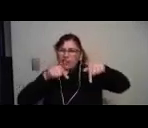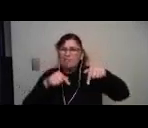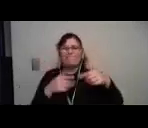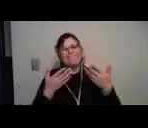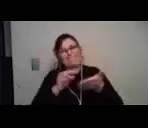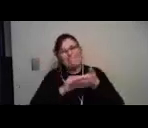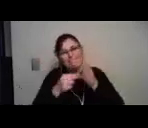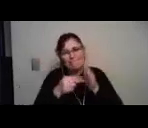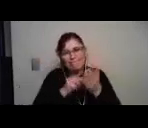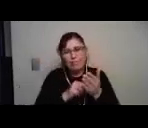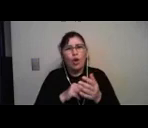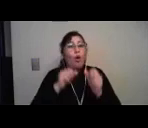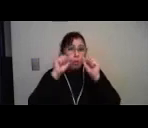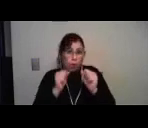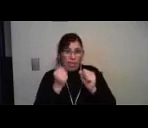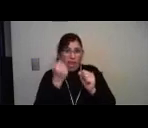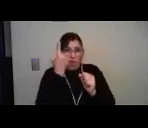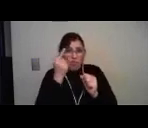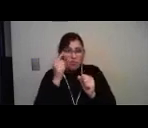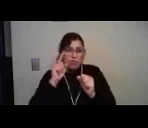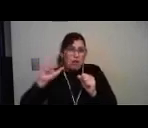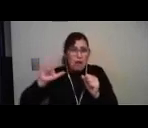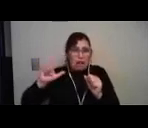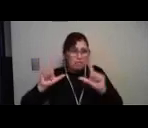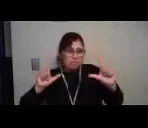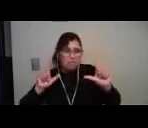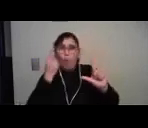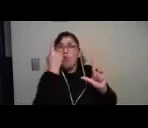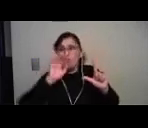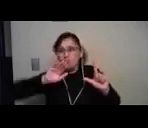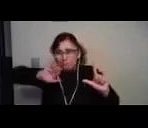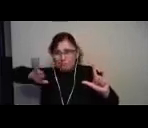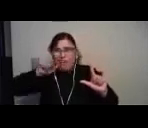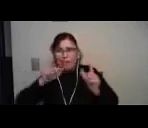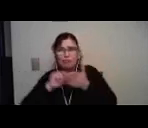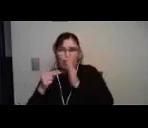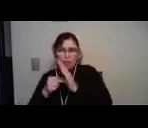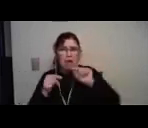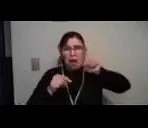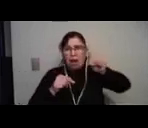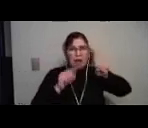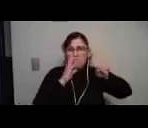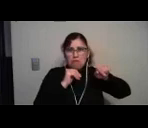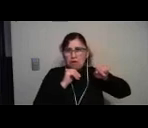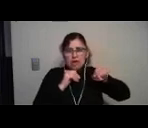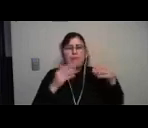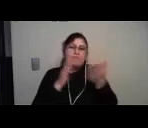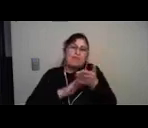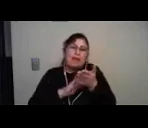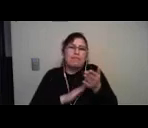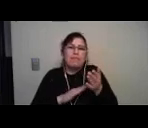uni o bilaterales, ¿ya? Y que causan todos los síntomas que yo les he contado de lesiones periféricas, dolor,